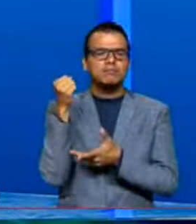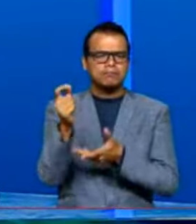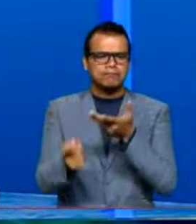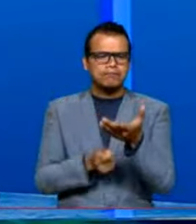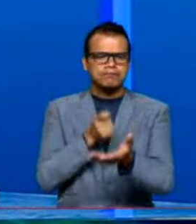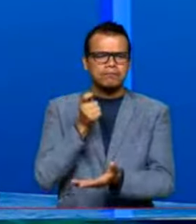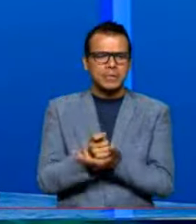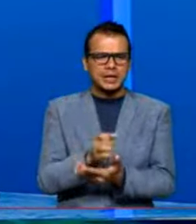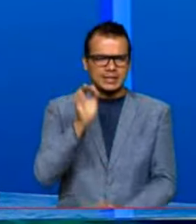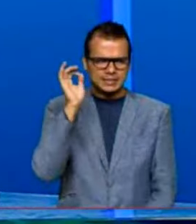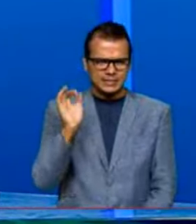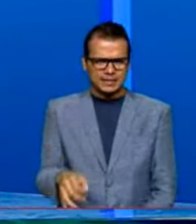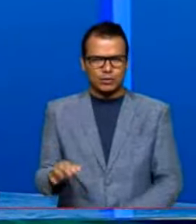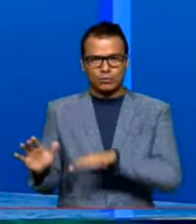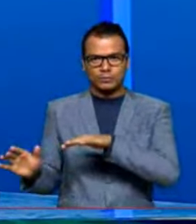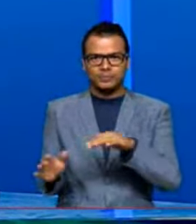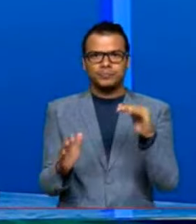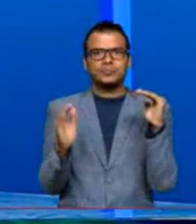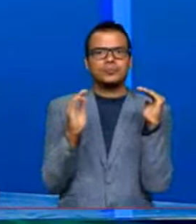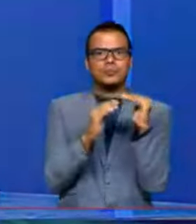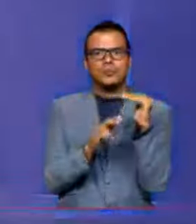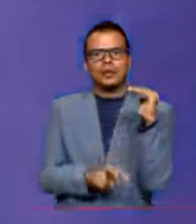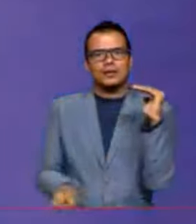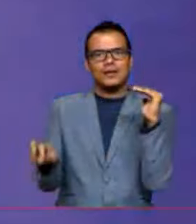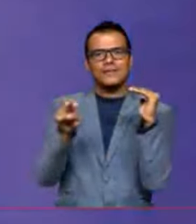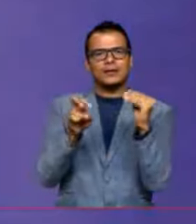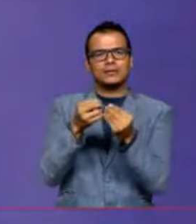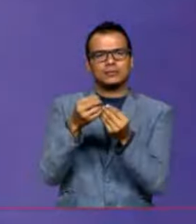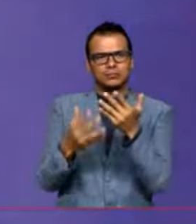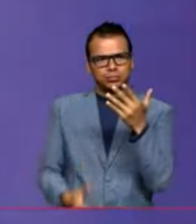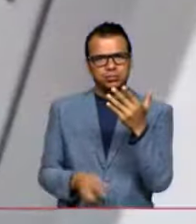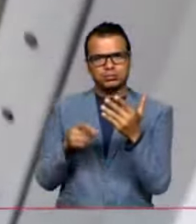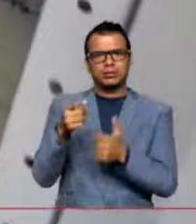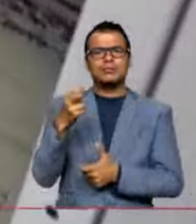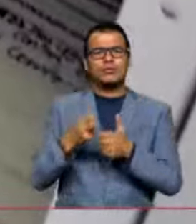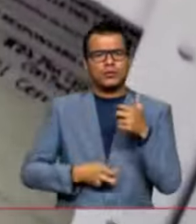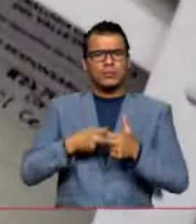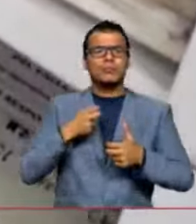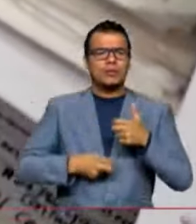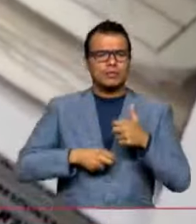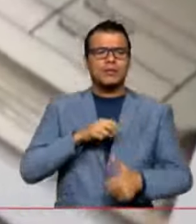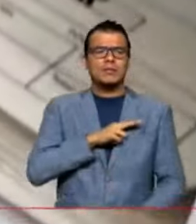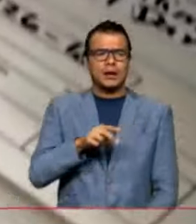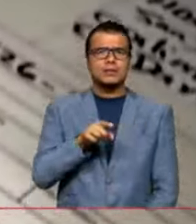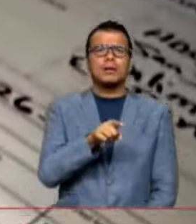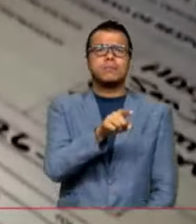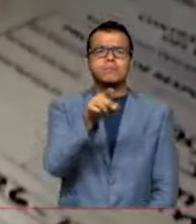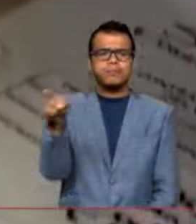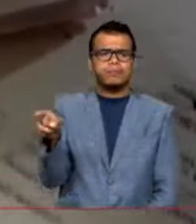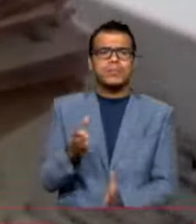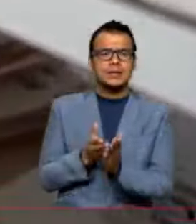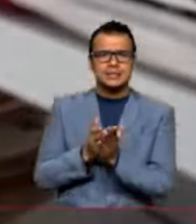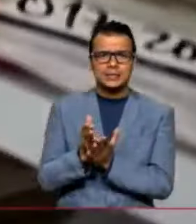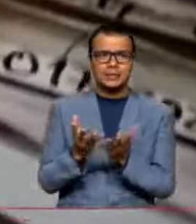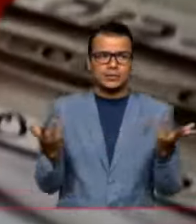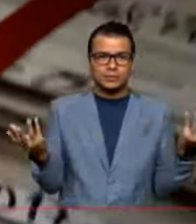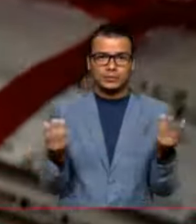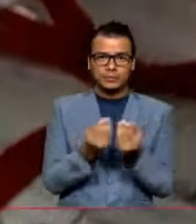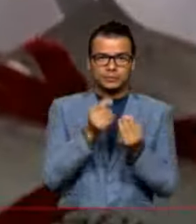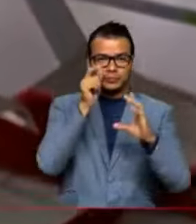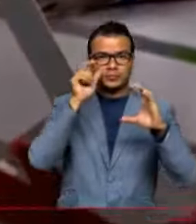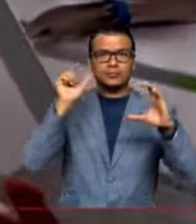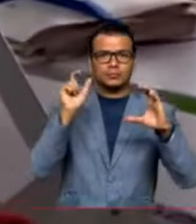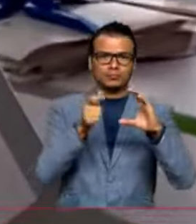los problemas relacionados con la actualización del catrastro multipropósito en el Valle del cauca persisten en esta ocasión la